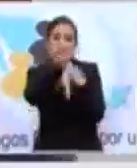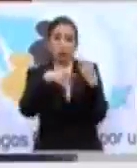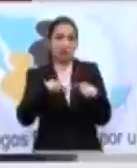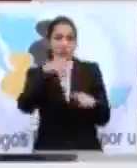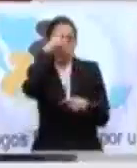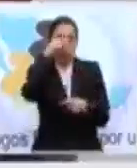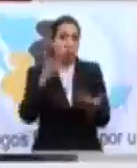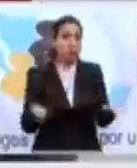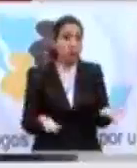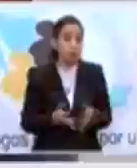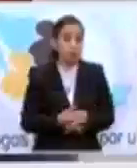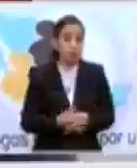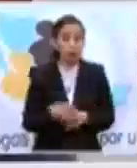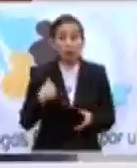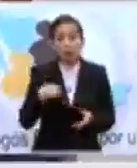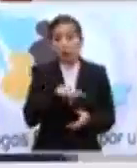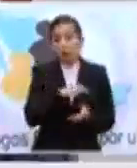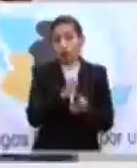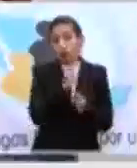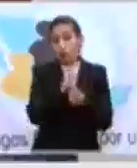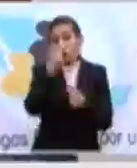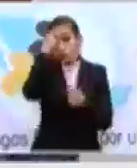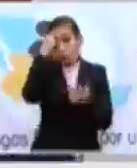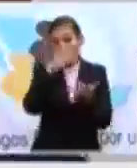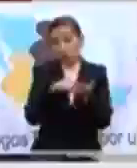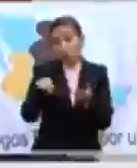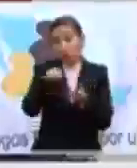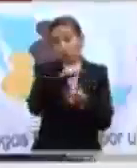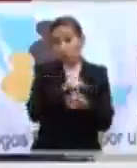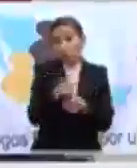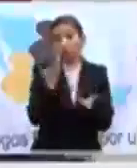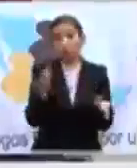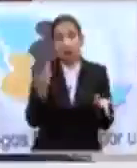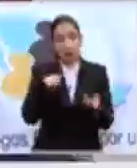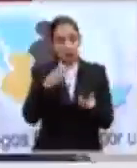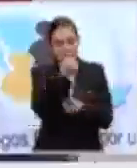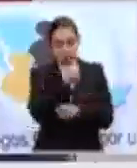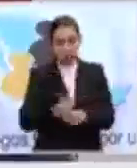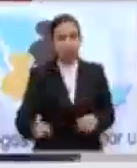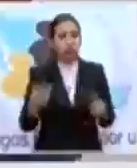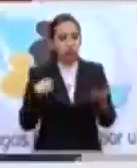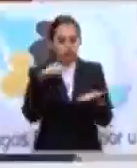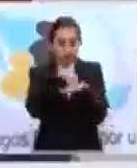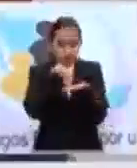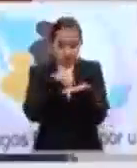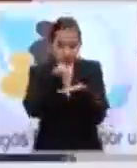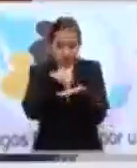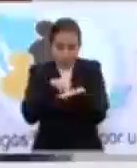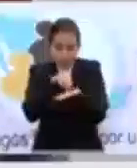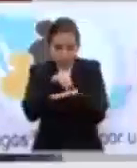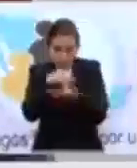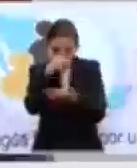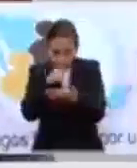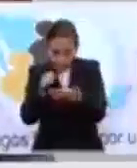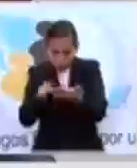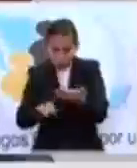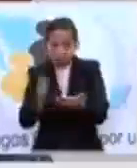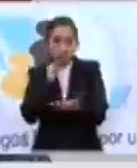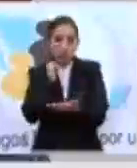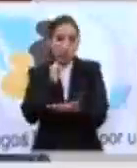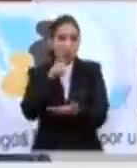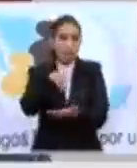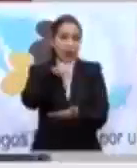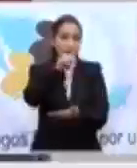mexicanos. Entonces yo creo, señores, ustedes son gente muy preparada, yo he tomado nota, compañera Maki,